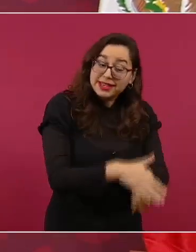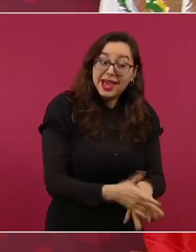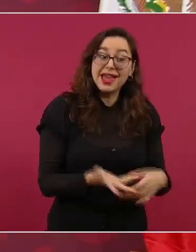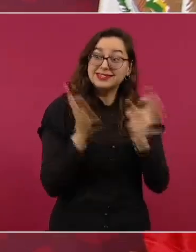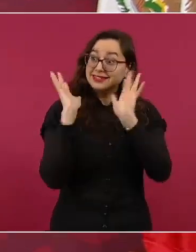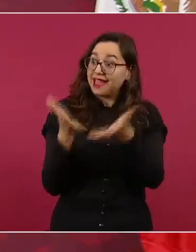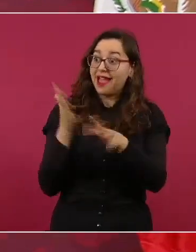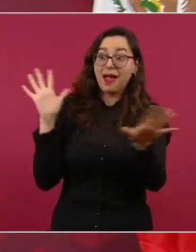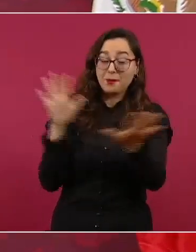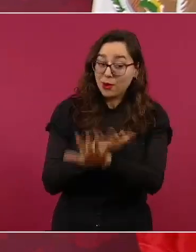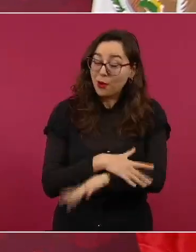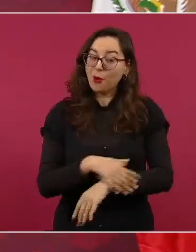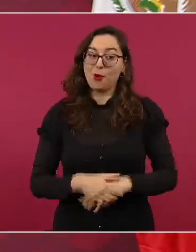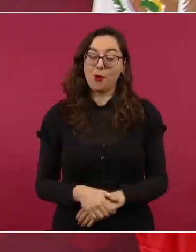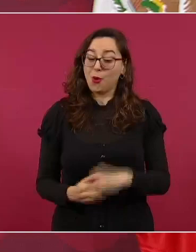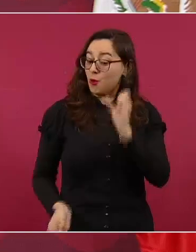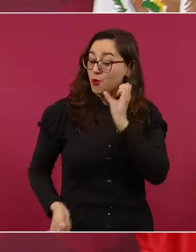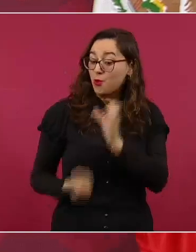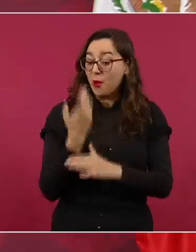avisándoles.